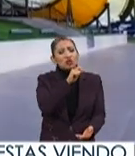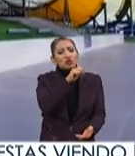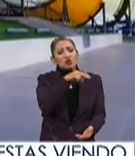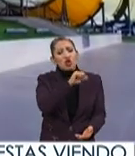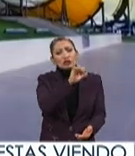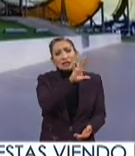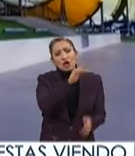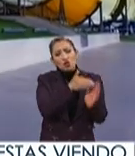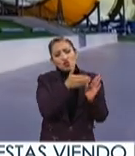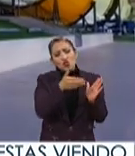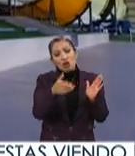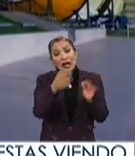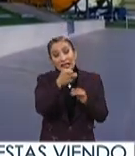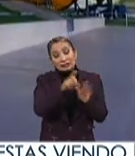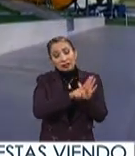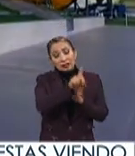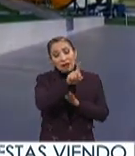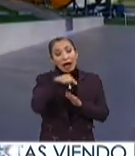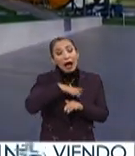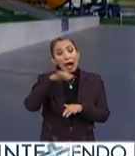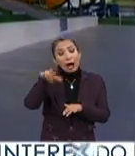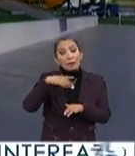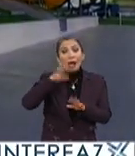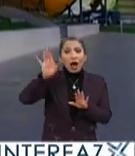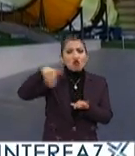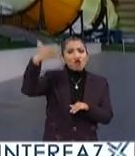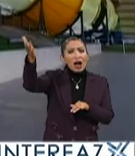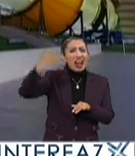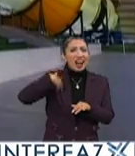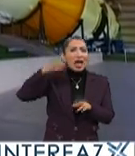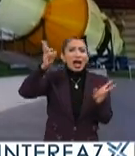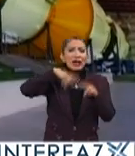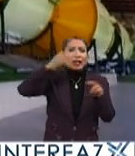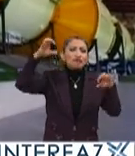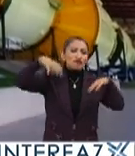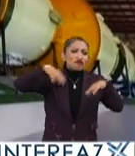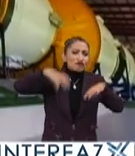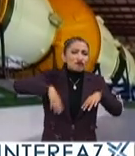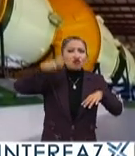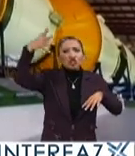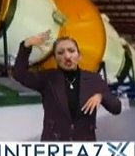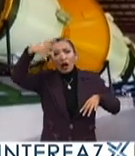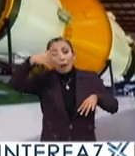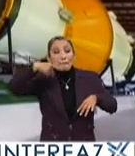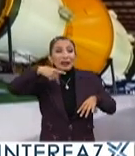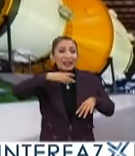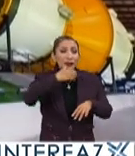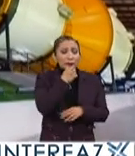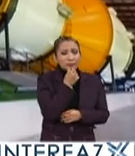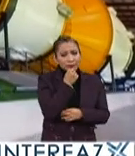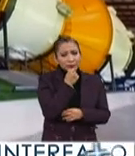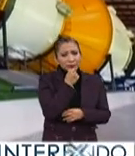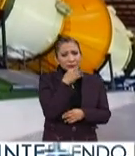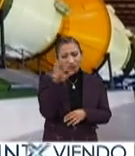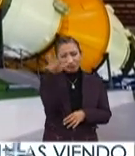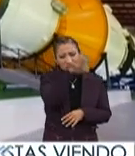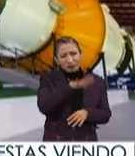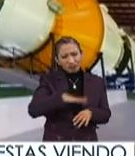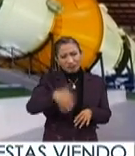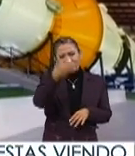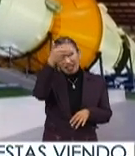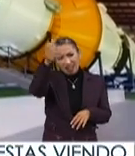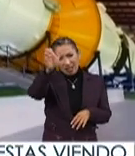V y este cohete se encontraba a la intemperie, al aire libre. Sin embargo, por las